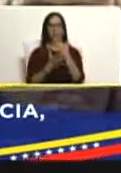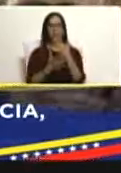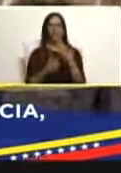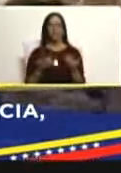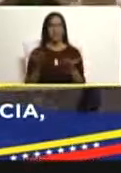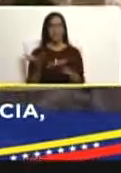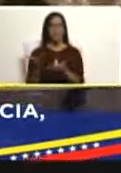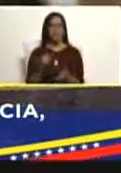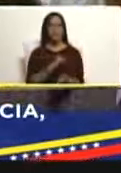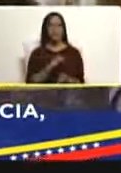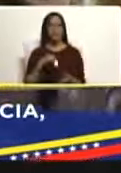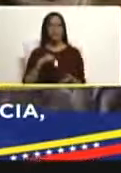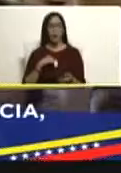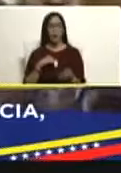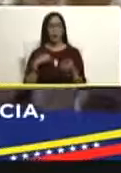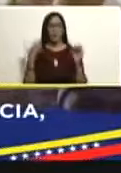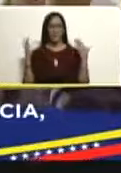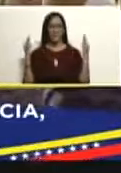pues.